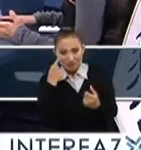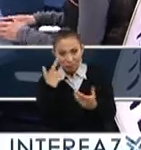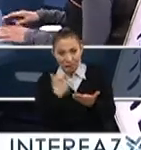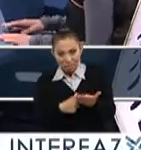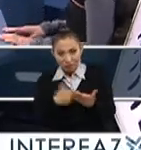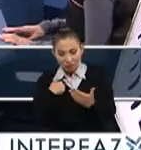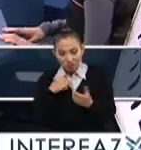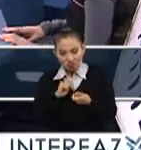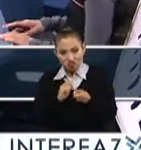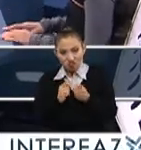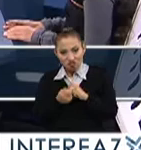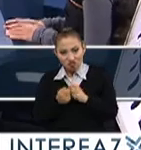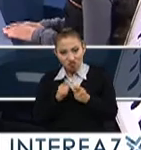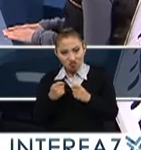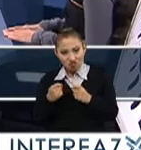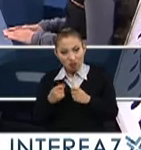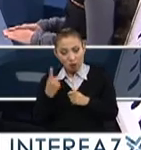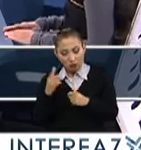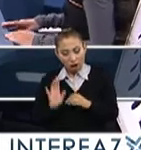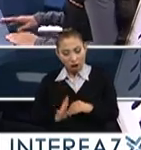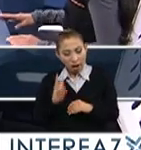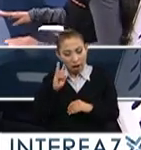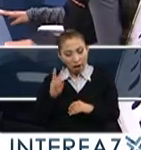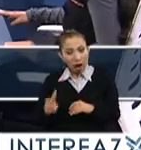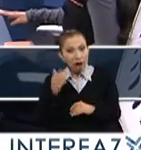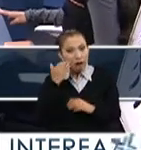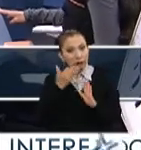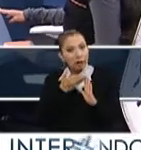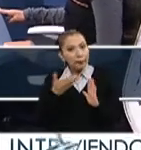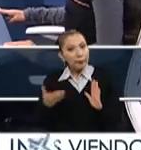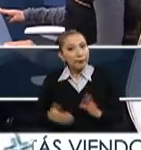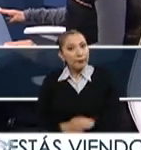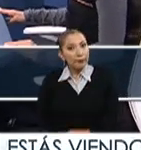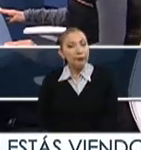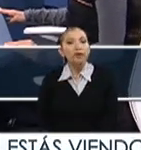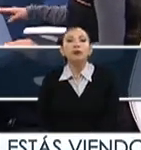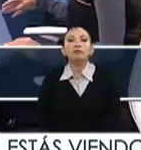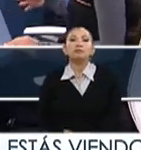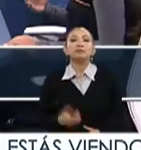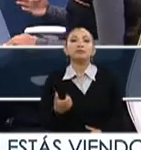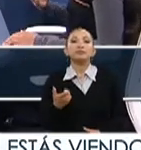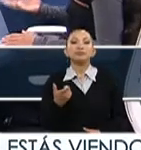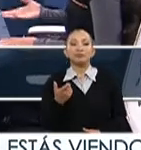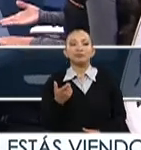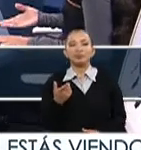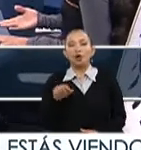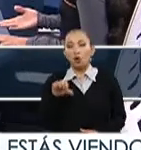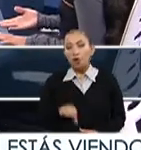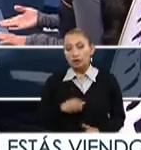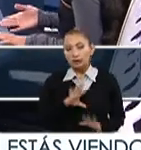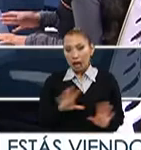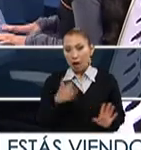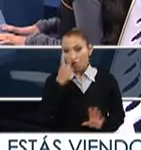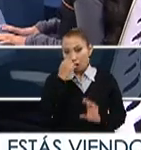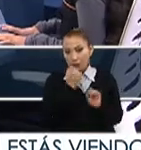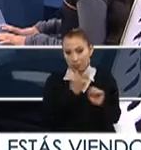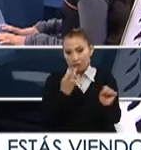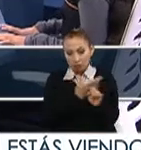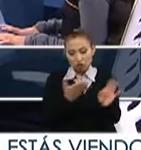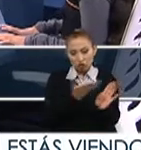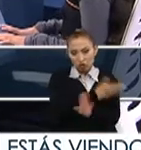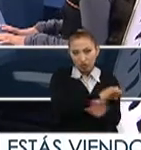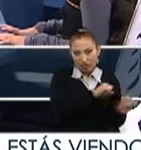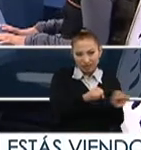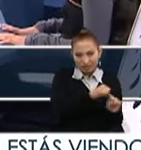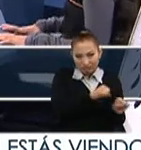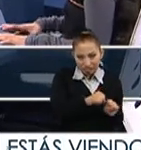gente lo fue desarrollando. Y una característica es que dura mucho tiempo. Incluso hoy, ya casi un año